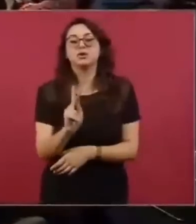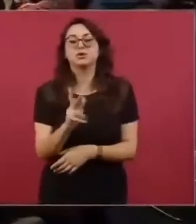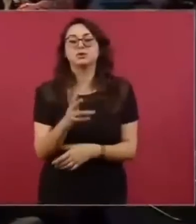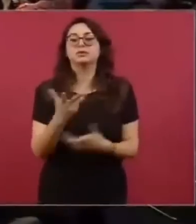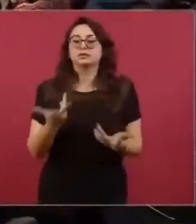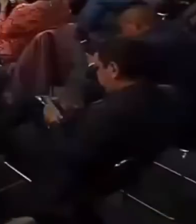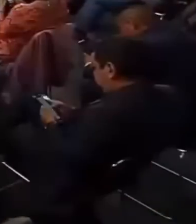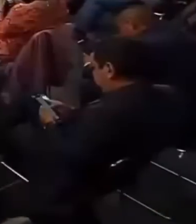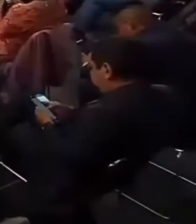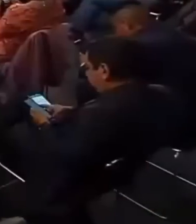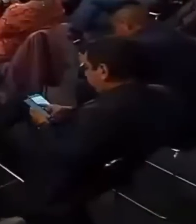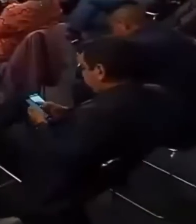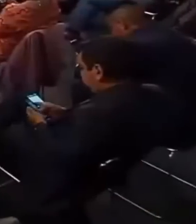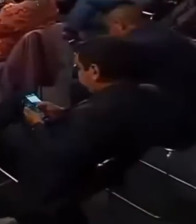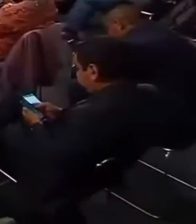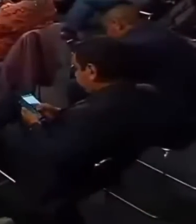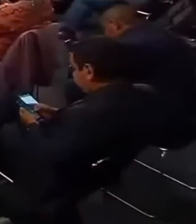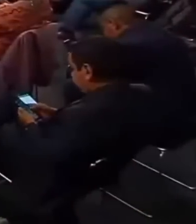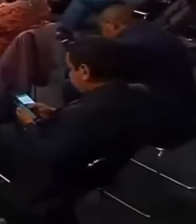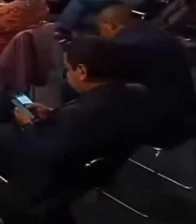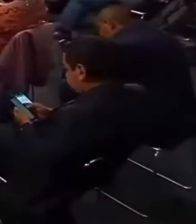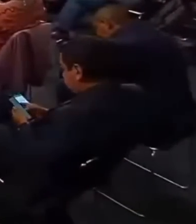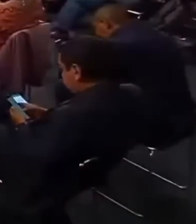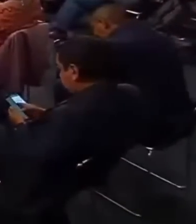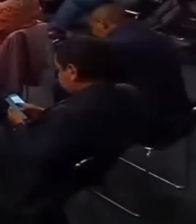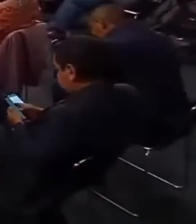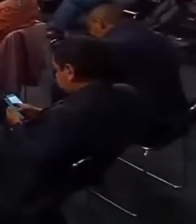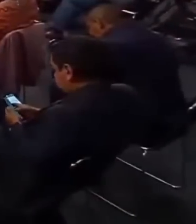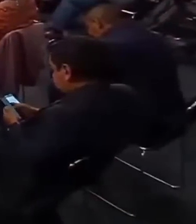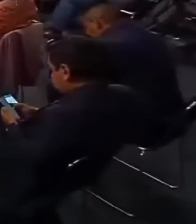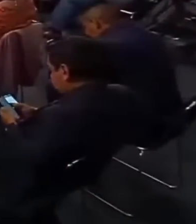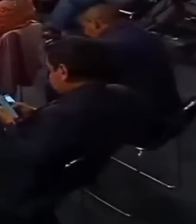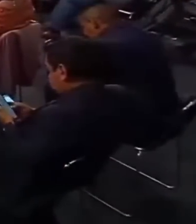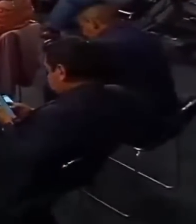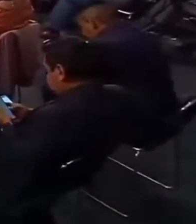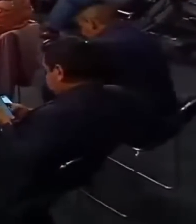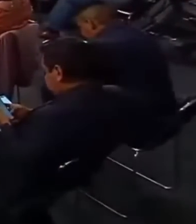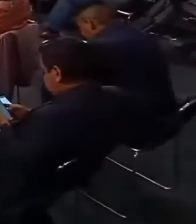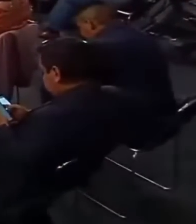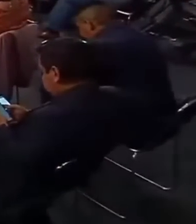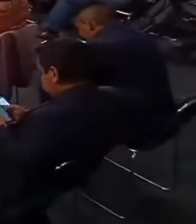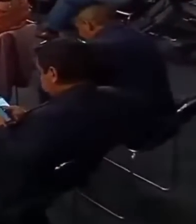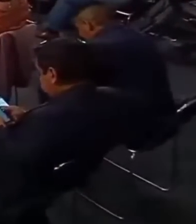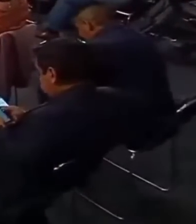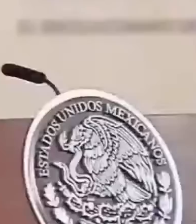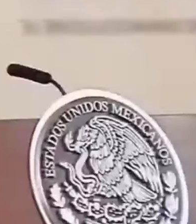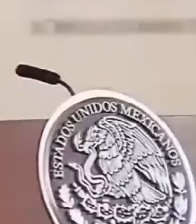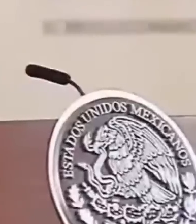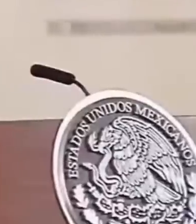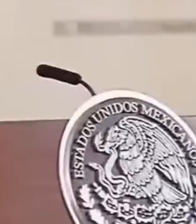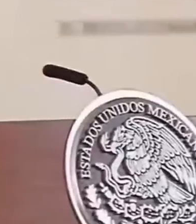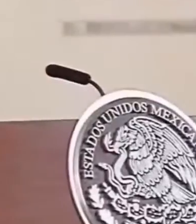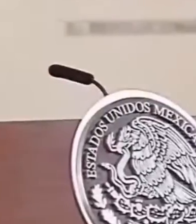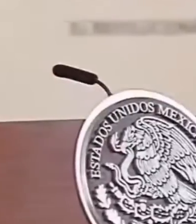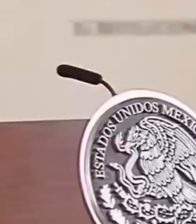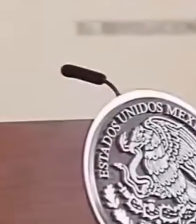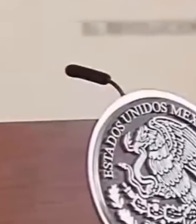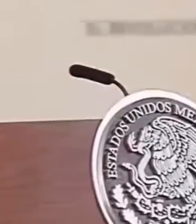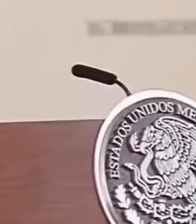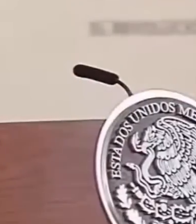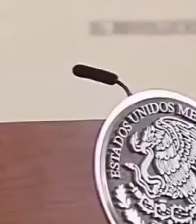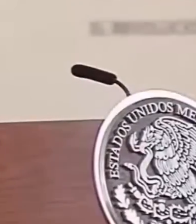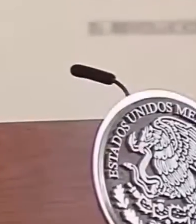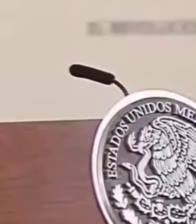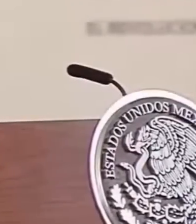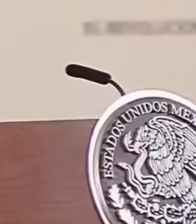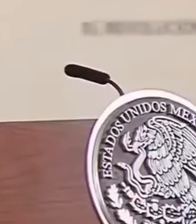Pero hay que seguir despertando conciencia, sobre todo, insisto, los